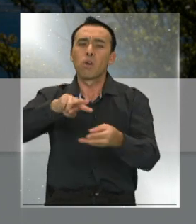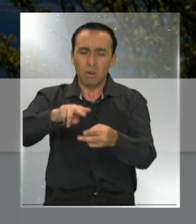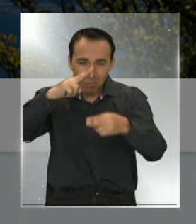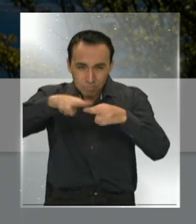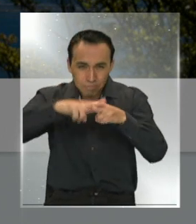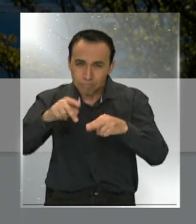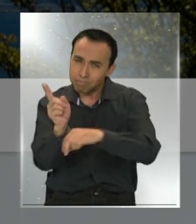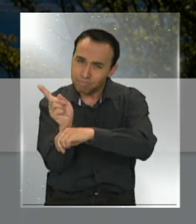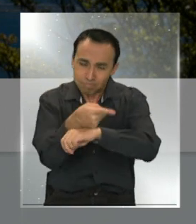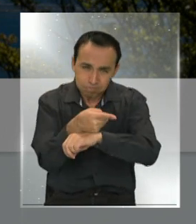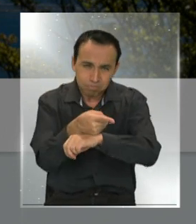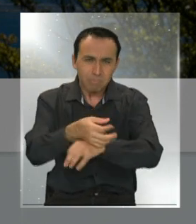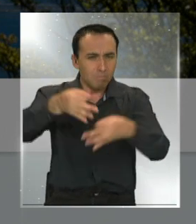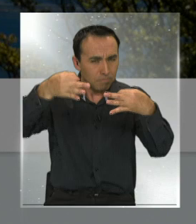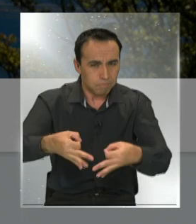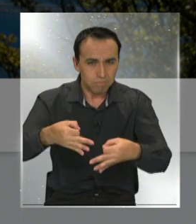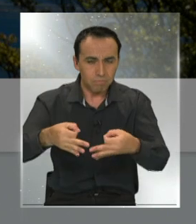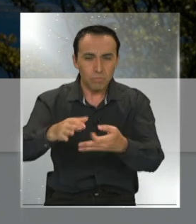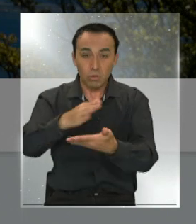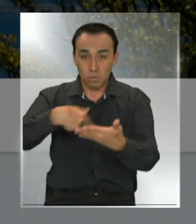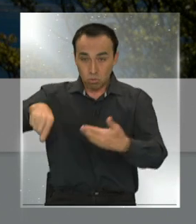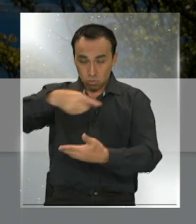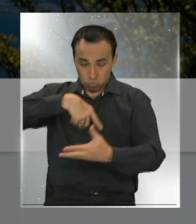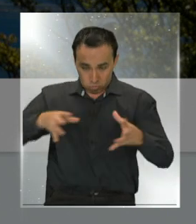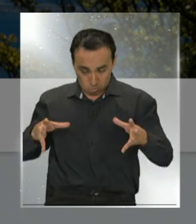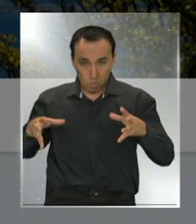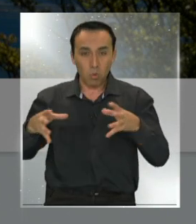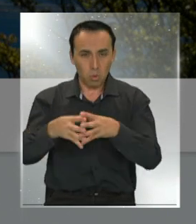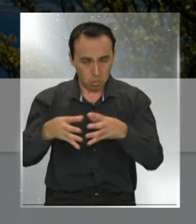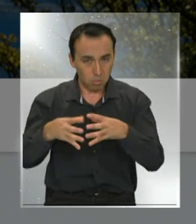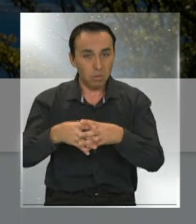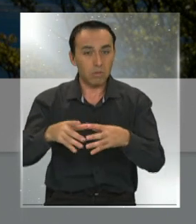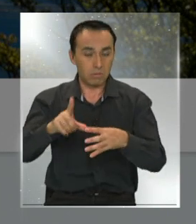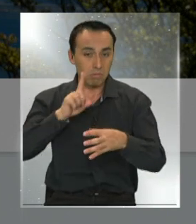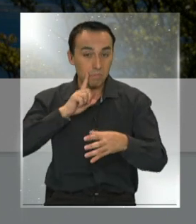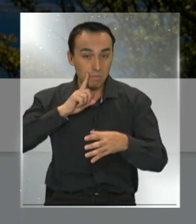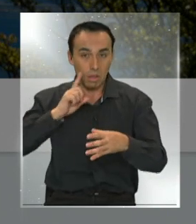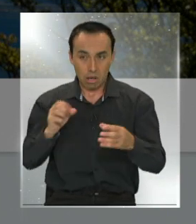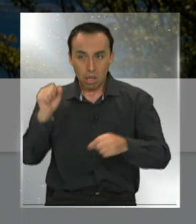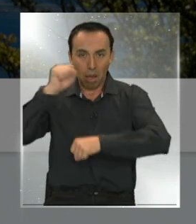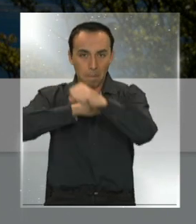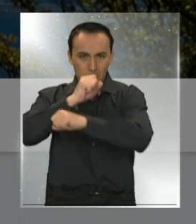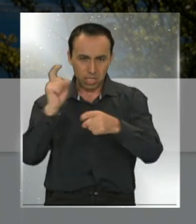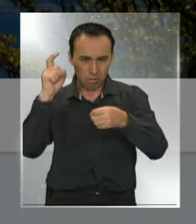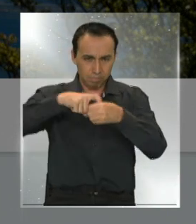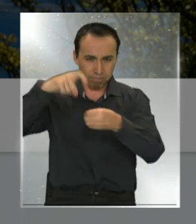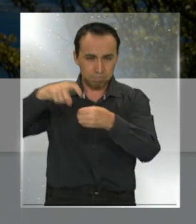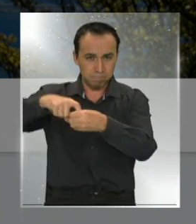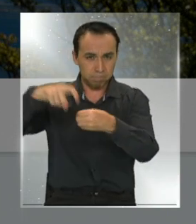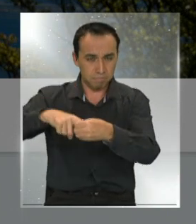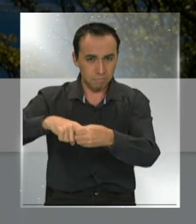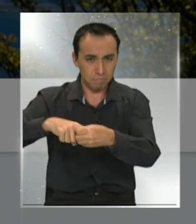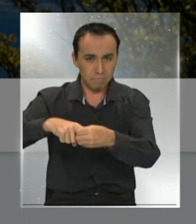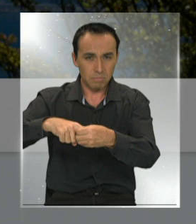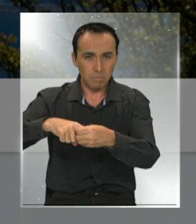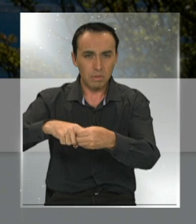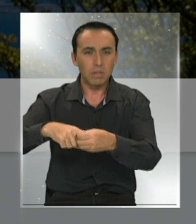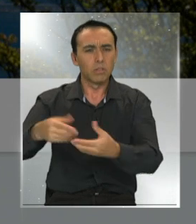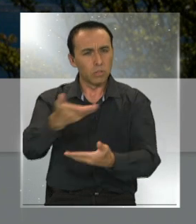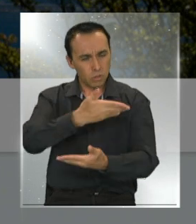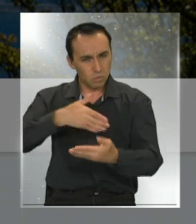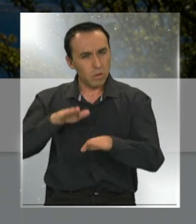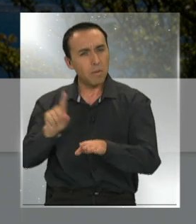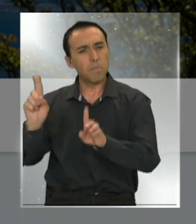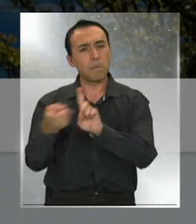como grupo, se refiere a las empresas Quiñenco, que tiene harto, digamos, empresas asociadas, ¿no? Banco de Chile, en fin, daremos un